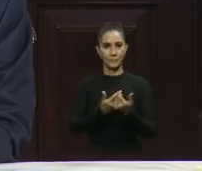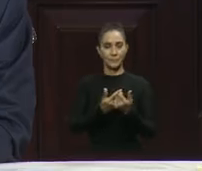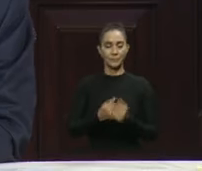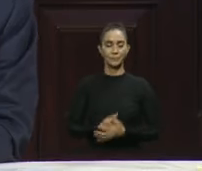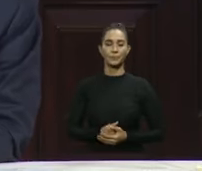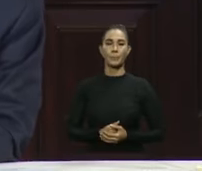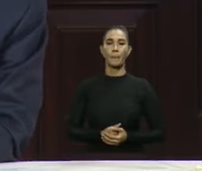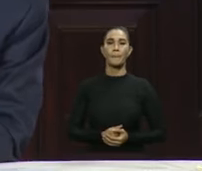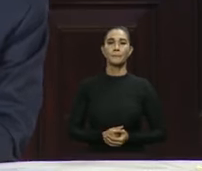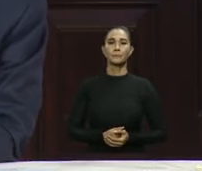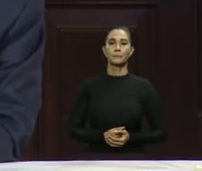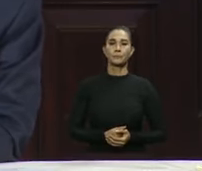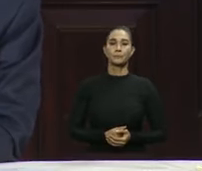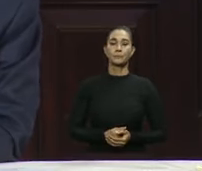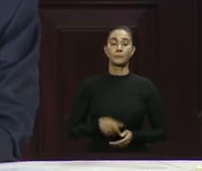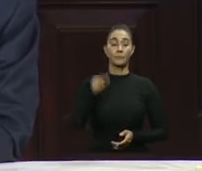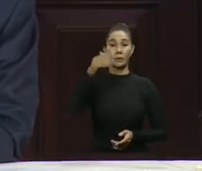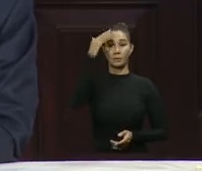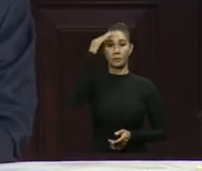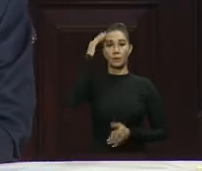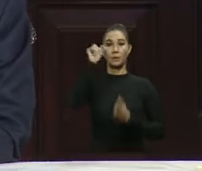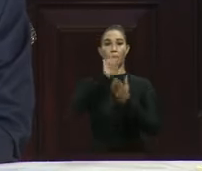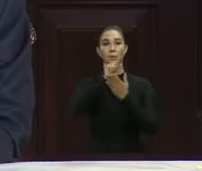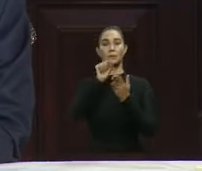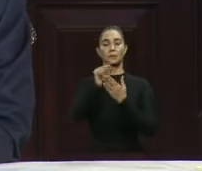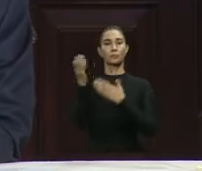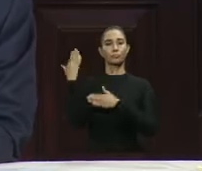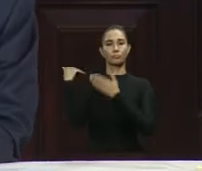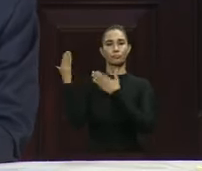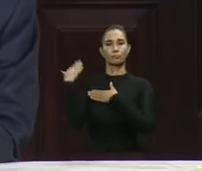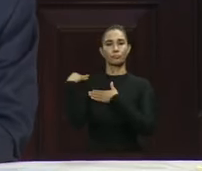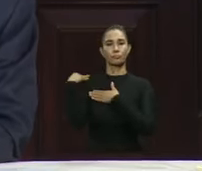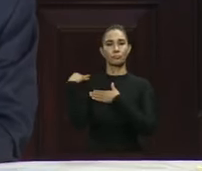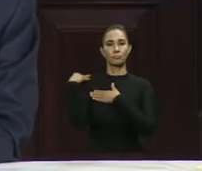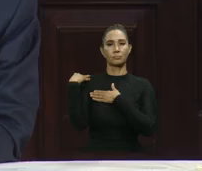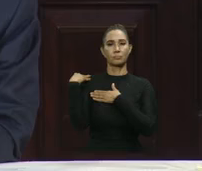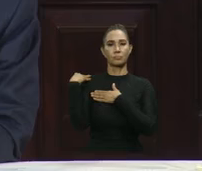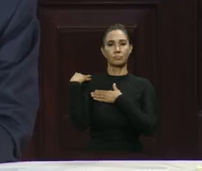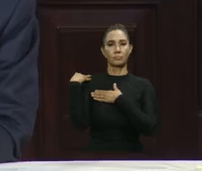ustedes saben que era una situación que pasaba de hace mucho tiempo, han habido